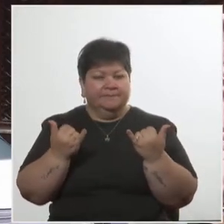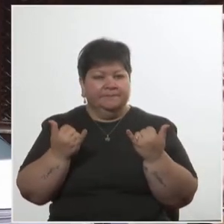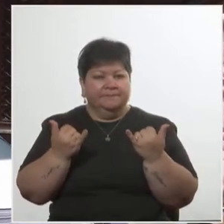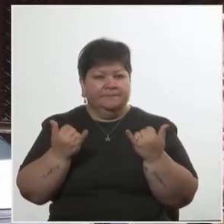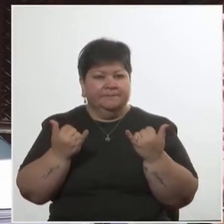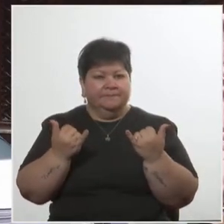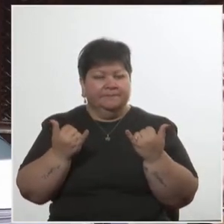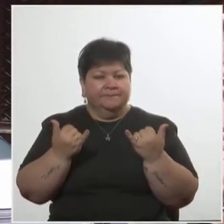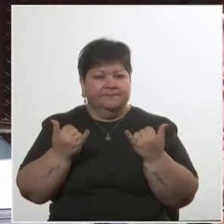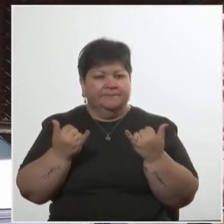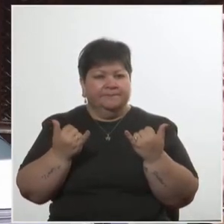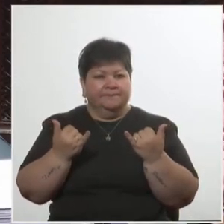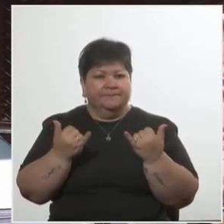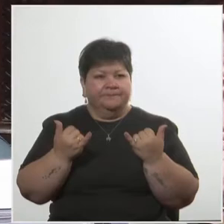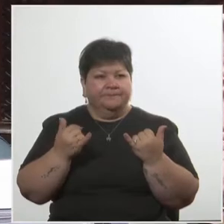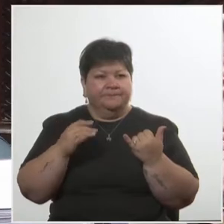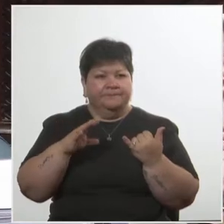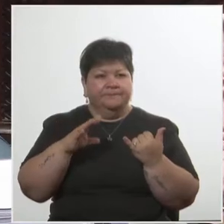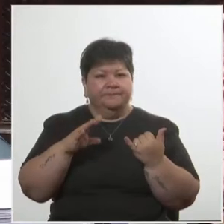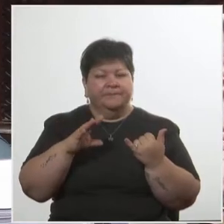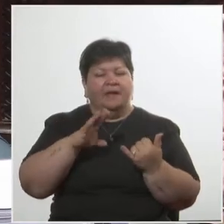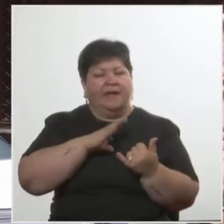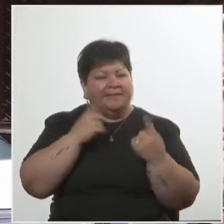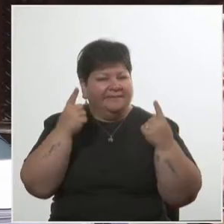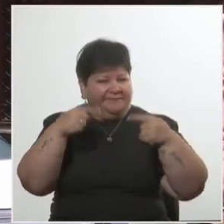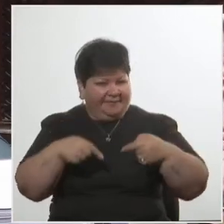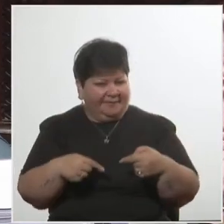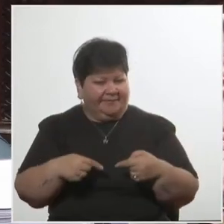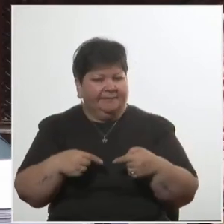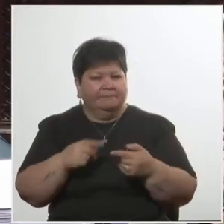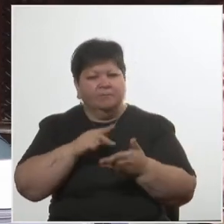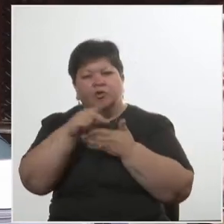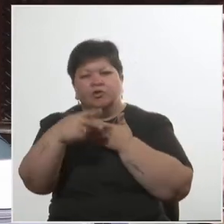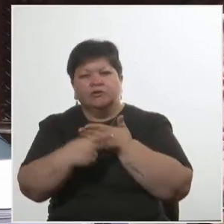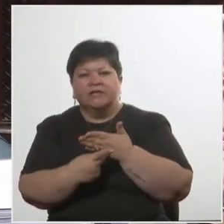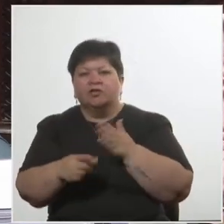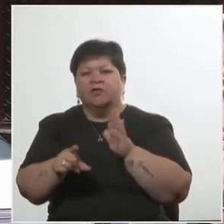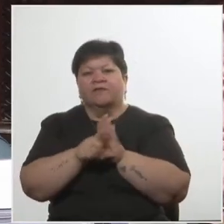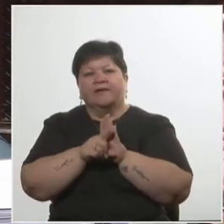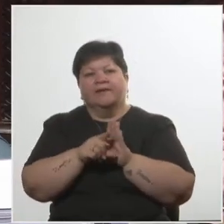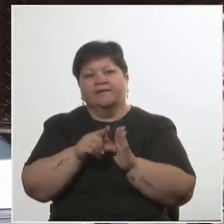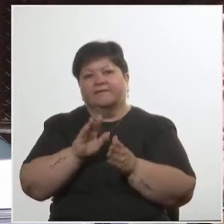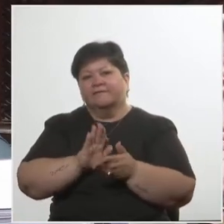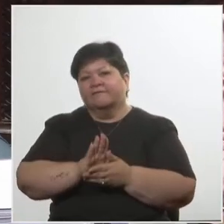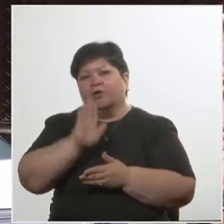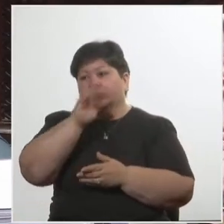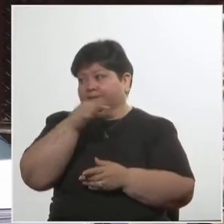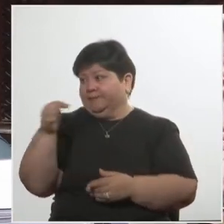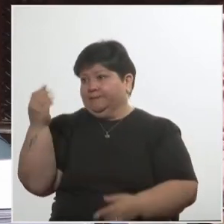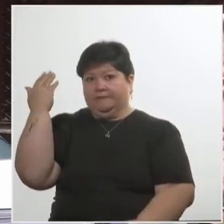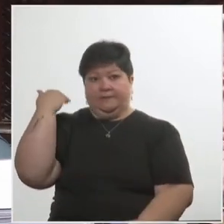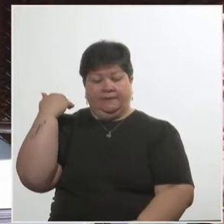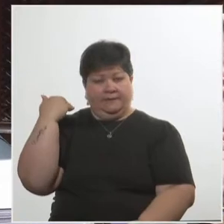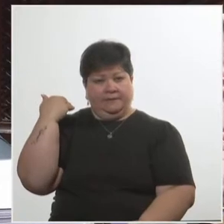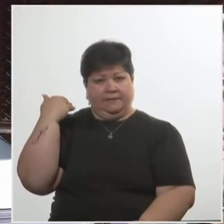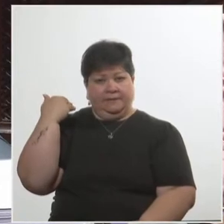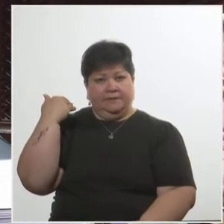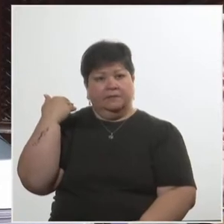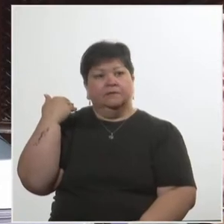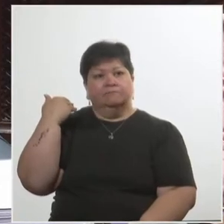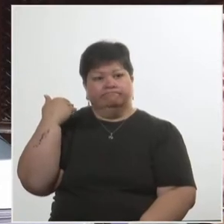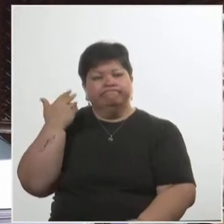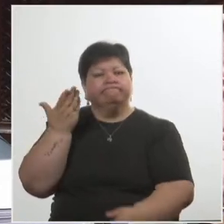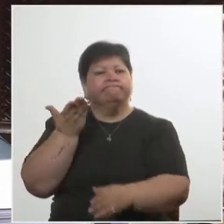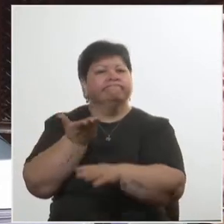tuvimos un debate si este proyecto de ley se votaba la semana pasada nosotros